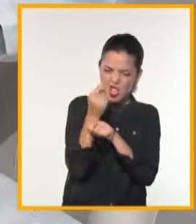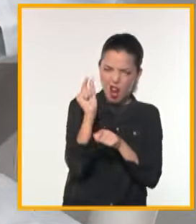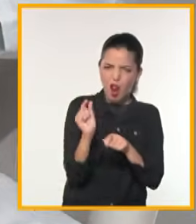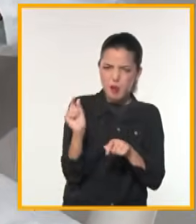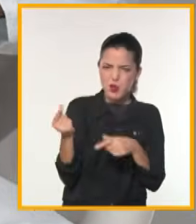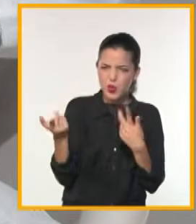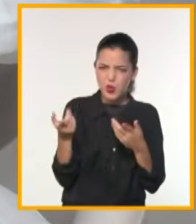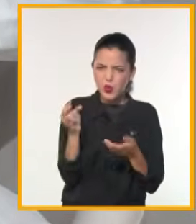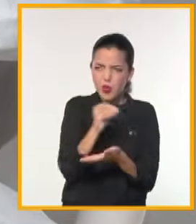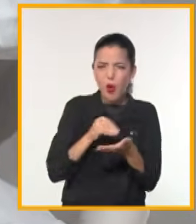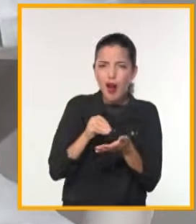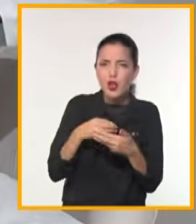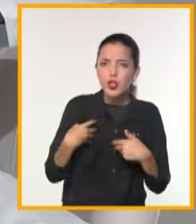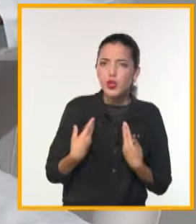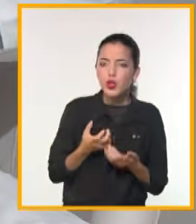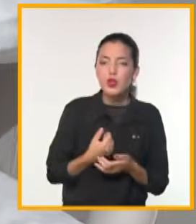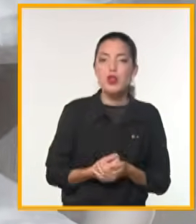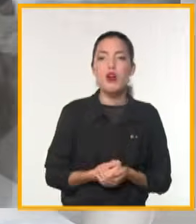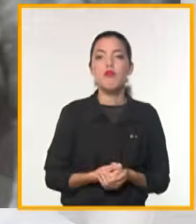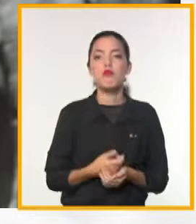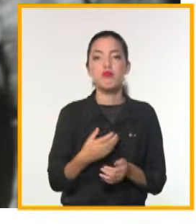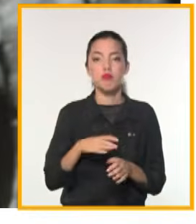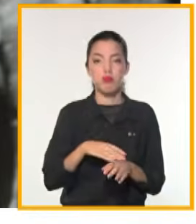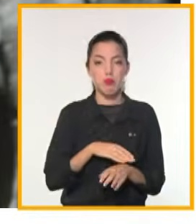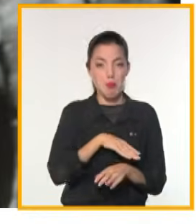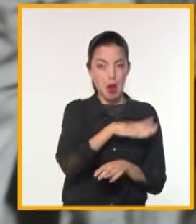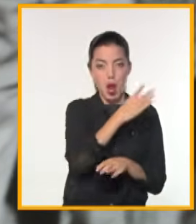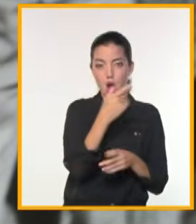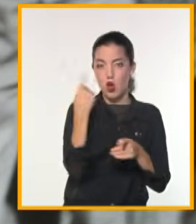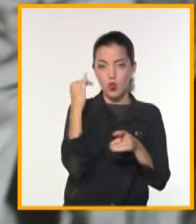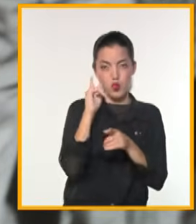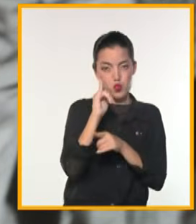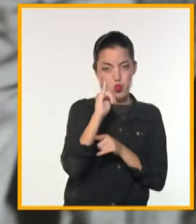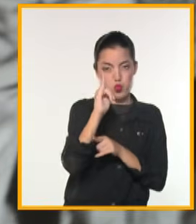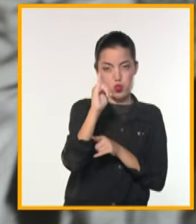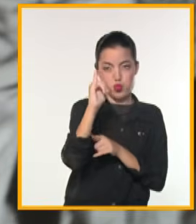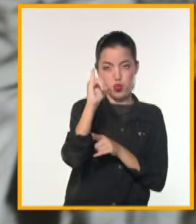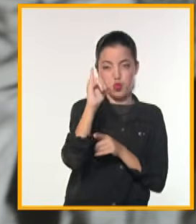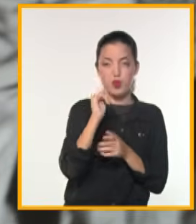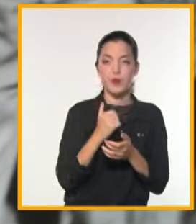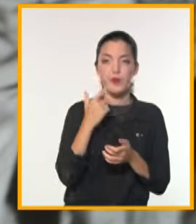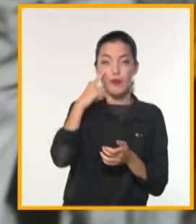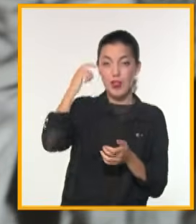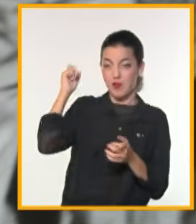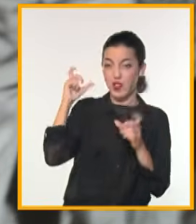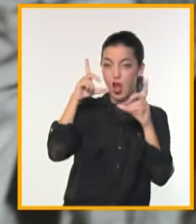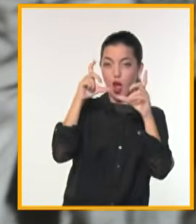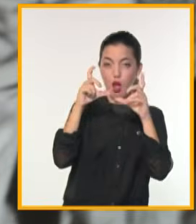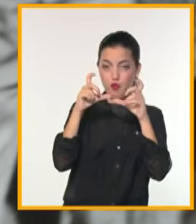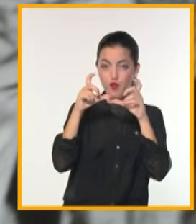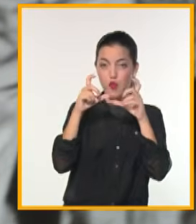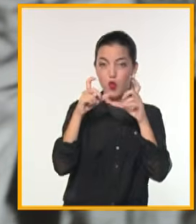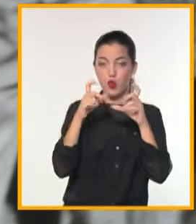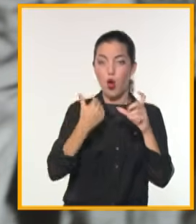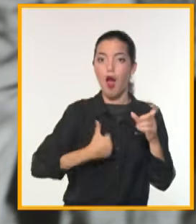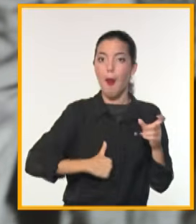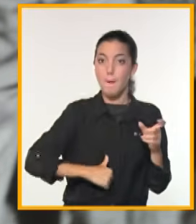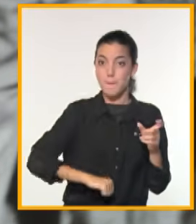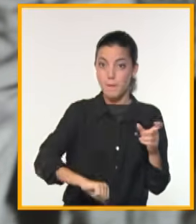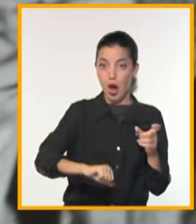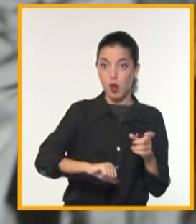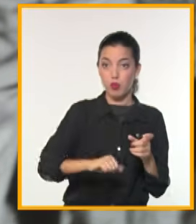Guayaquil. Yo me llevé a mi hermano más pequeño para allá, que por ahí hay fotografías de él también. Esta foto, sí. Esa foto que está ahí, somos él y